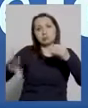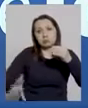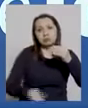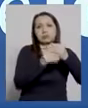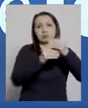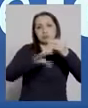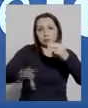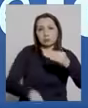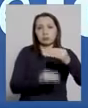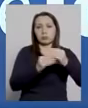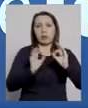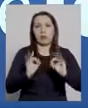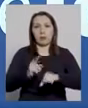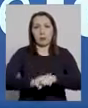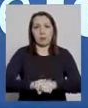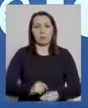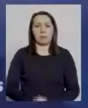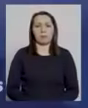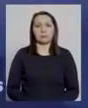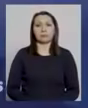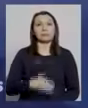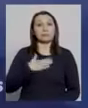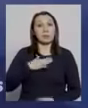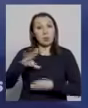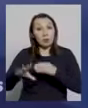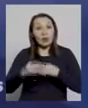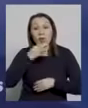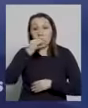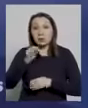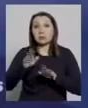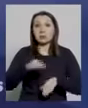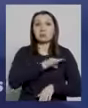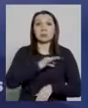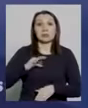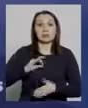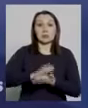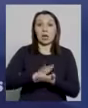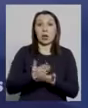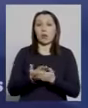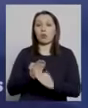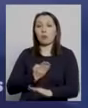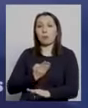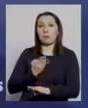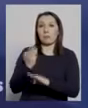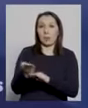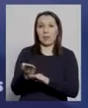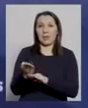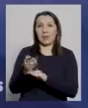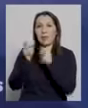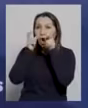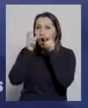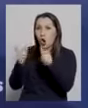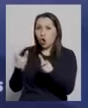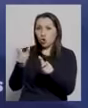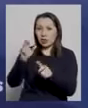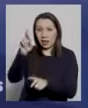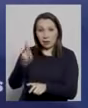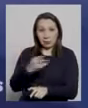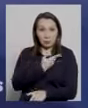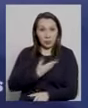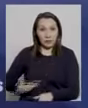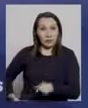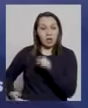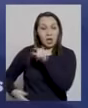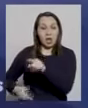haciendo en forma oportuna. Yo quiero agregar a eso que fue el Ministerio de Salud el que pidió a la Contraloría que justamente